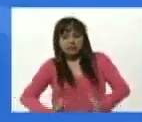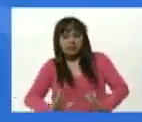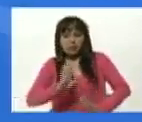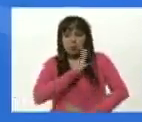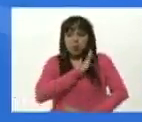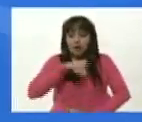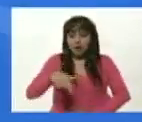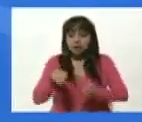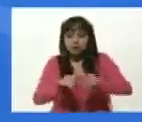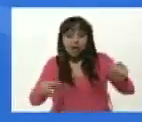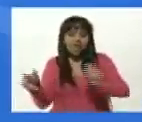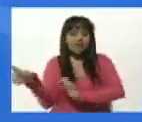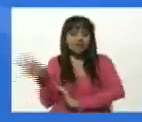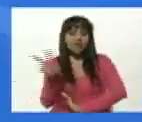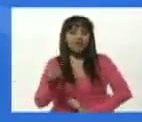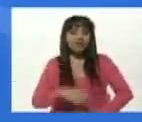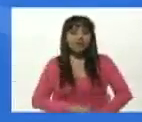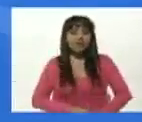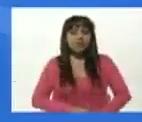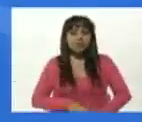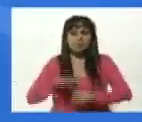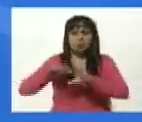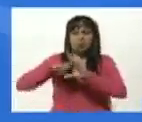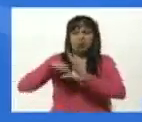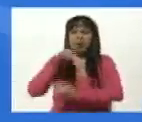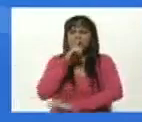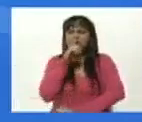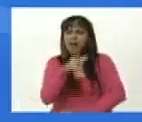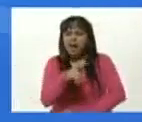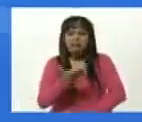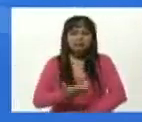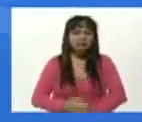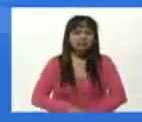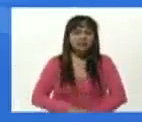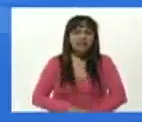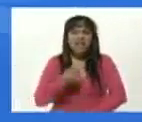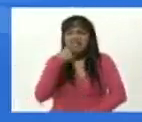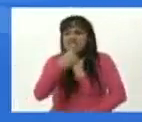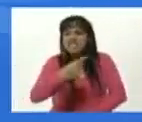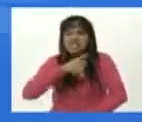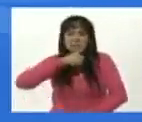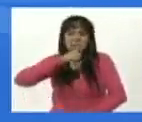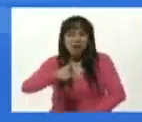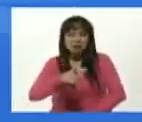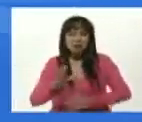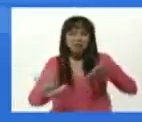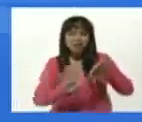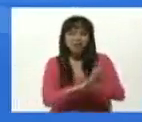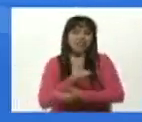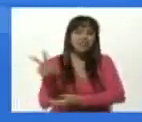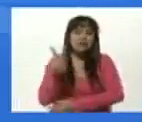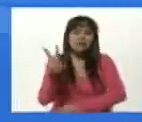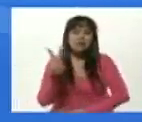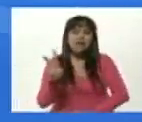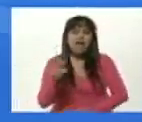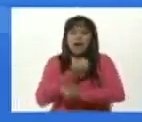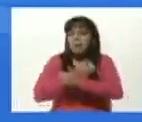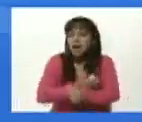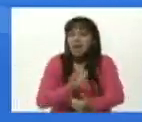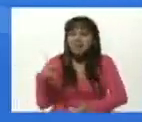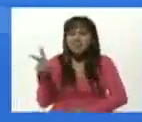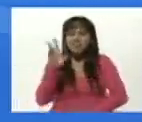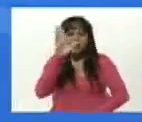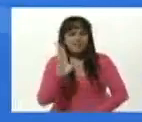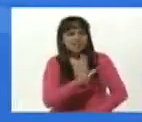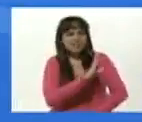cuando mal hablan y mal dicen a la Venezuela amada, a la Venezuela